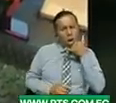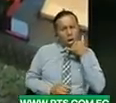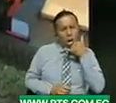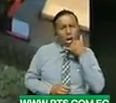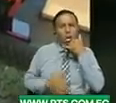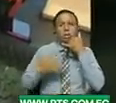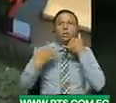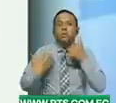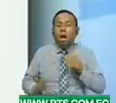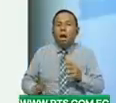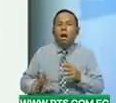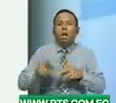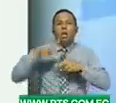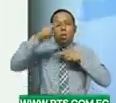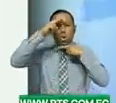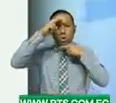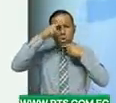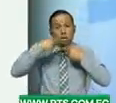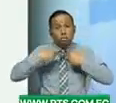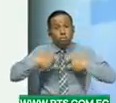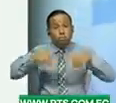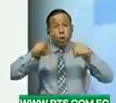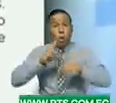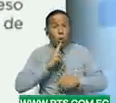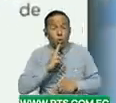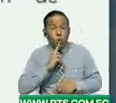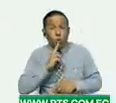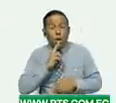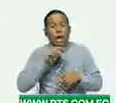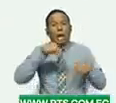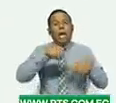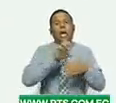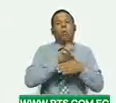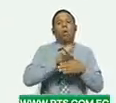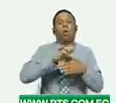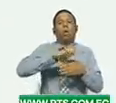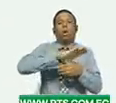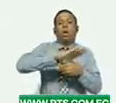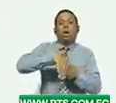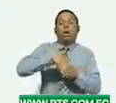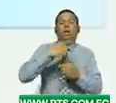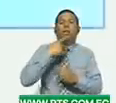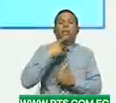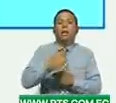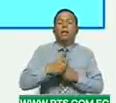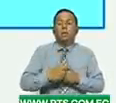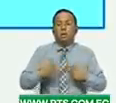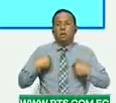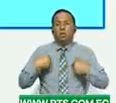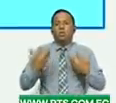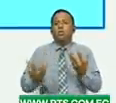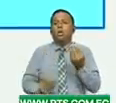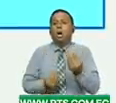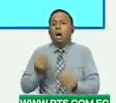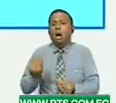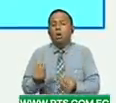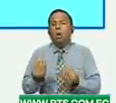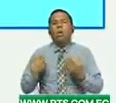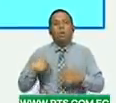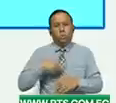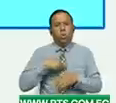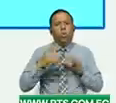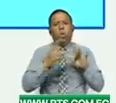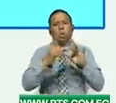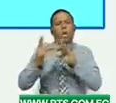de Ecuador en Honduras emitió este comunicado en el que afirma que esta representación diplomática se mantiene en contacto permanente con las